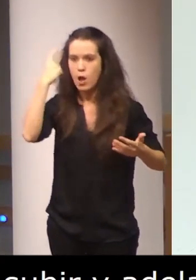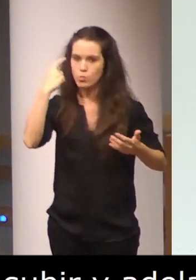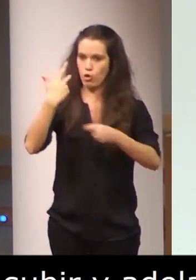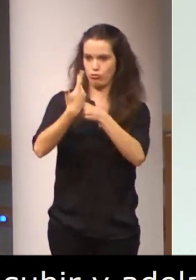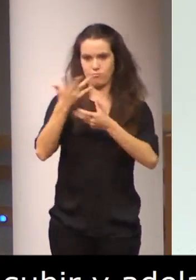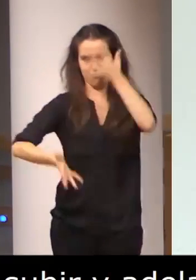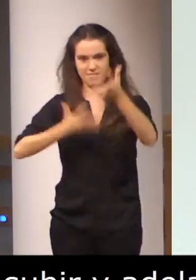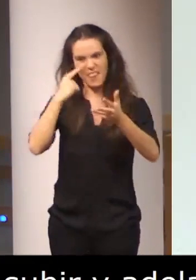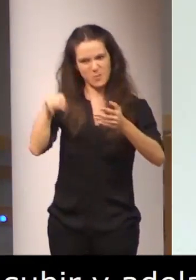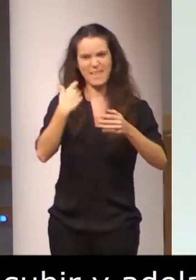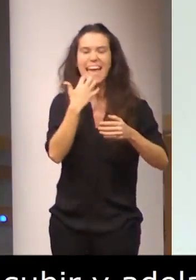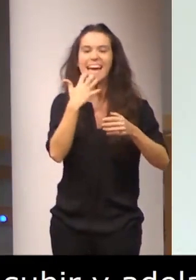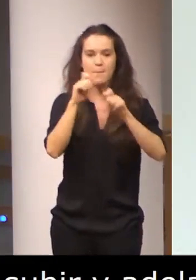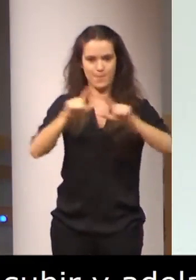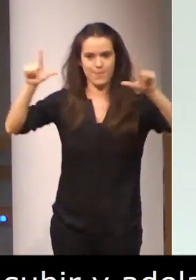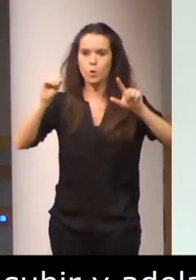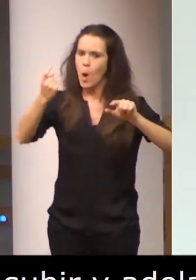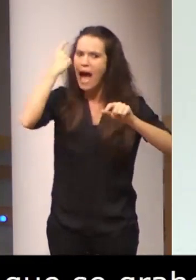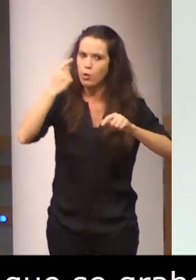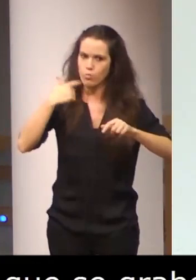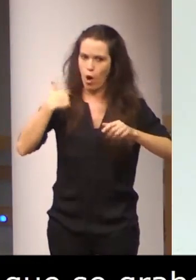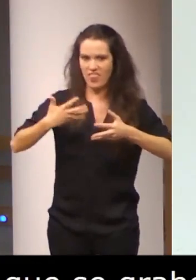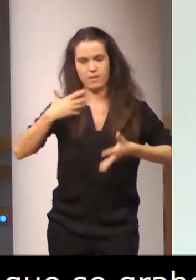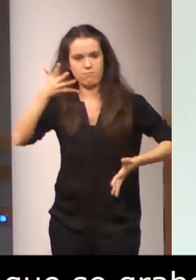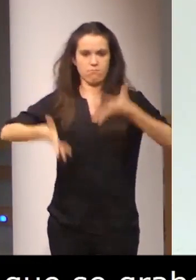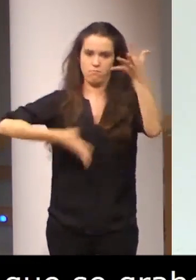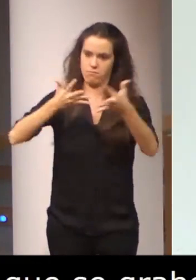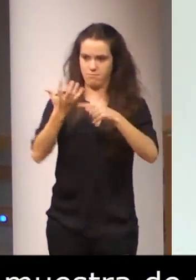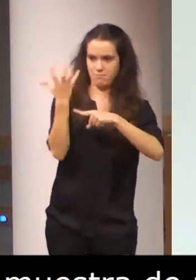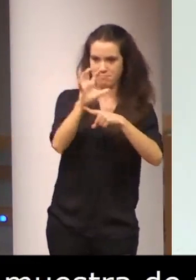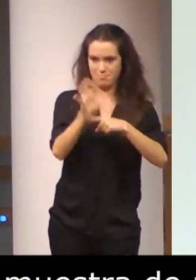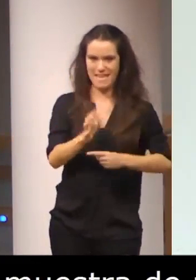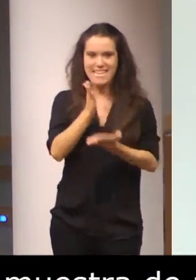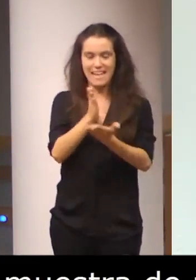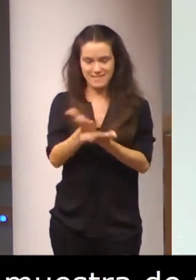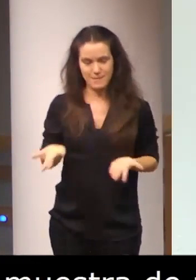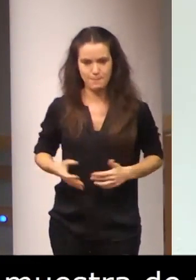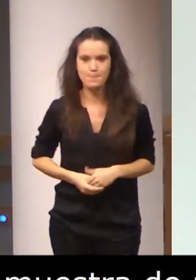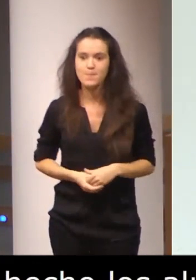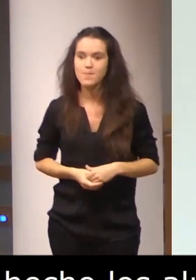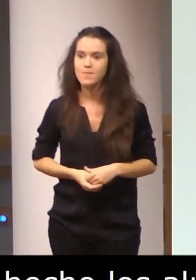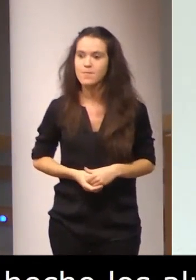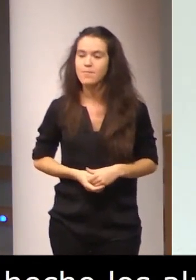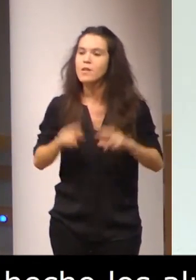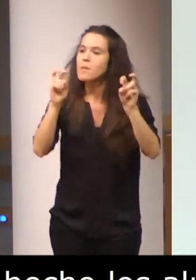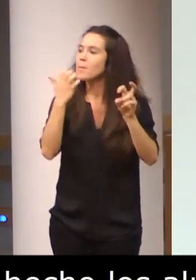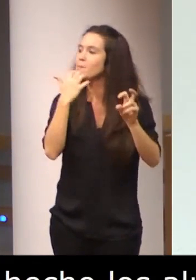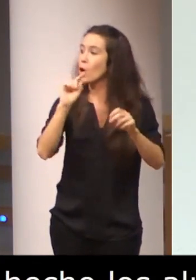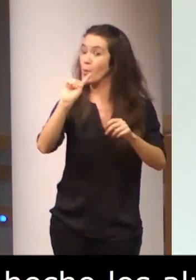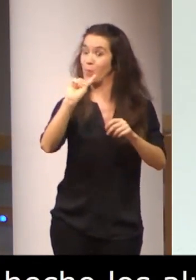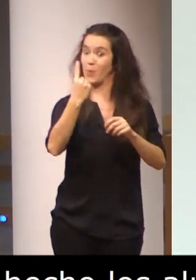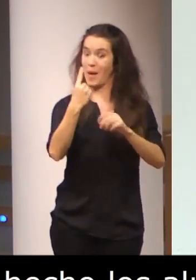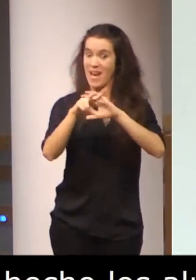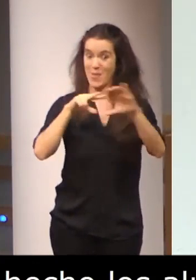vídeos, resultados de vídeos que han hecho los alumnos en clase. Entonces, son cuestiones, por ejemplo, el primer vídeo que subo en